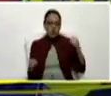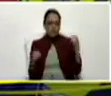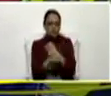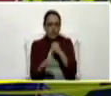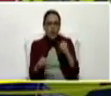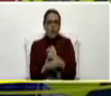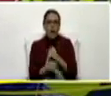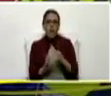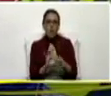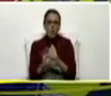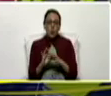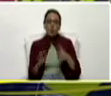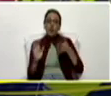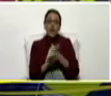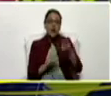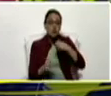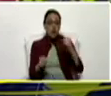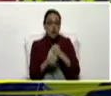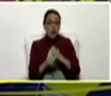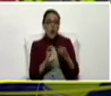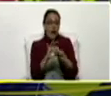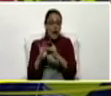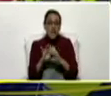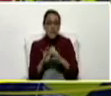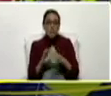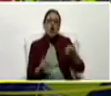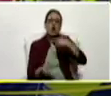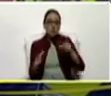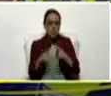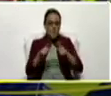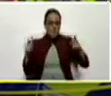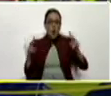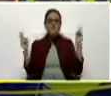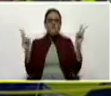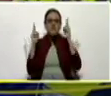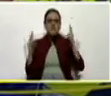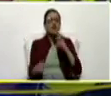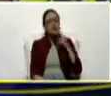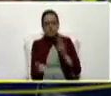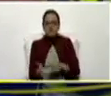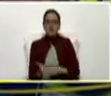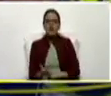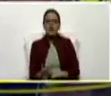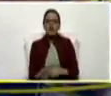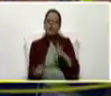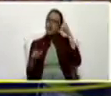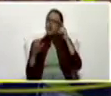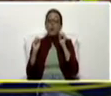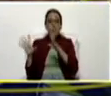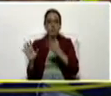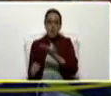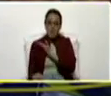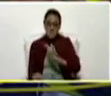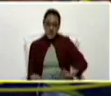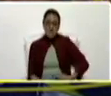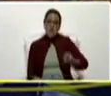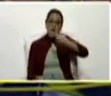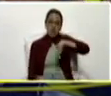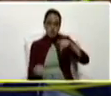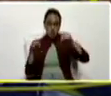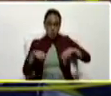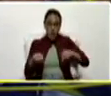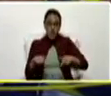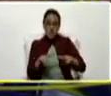bolivarianos que el trabajo en equipo es Victoria segura presidente que Dios lo bendiga y desde acá